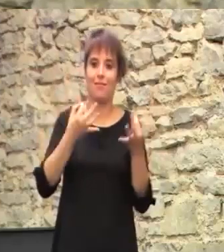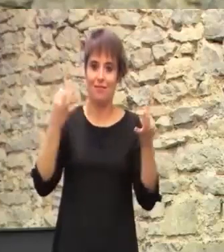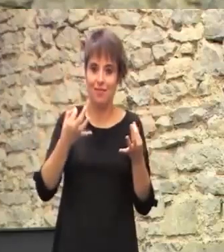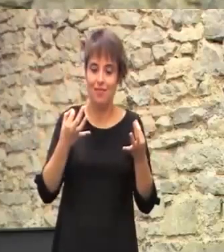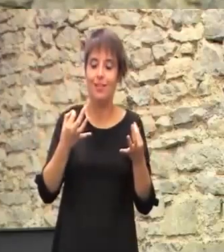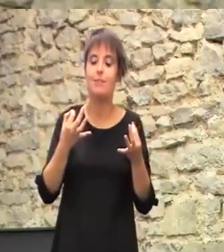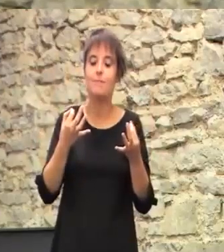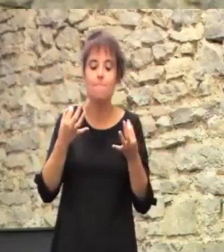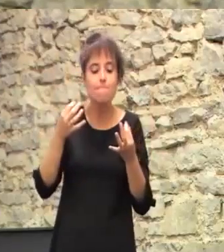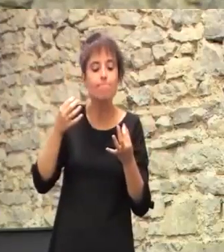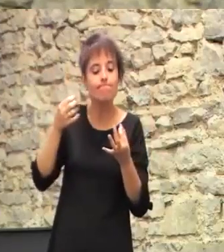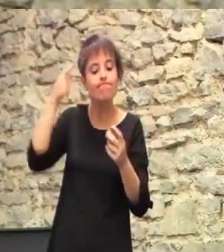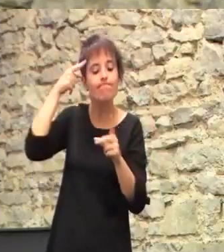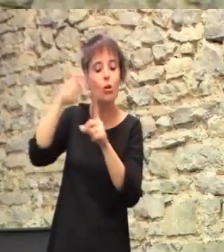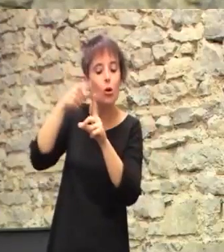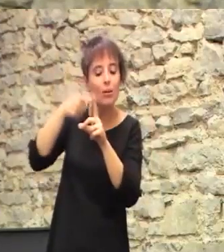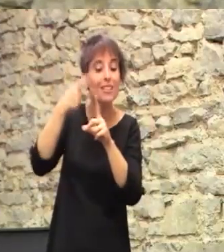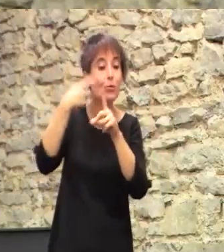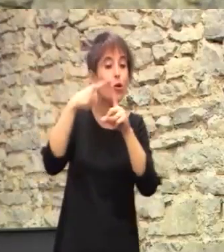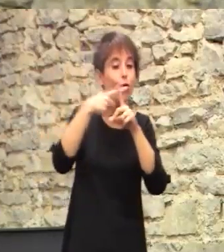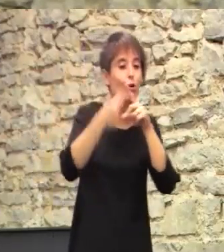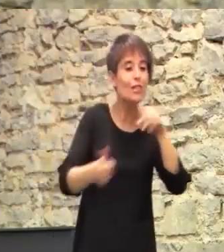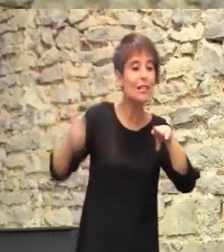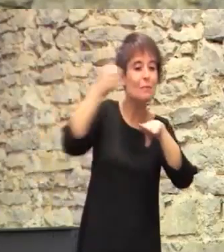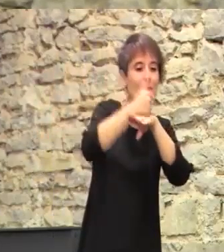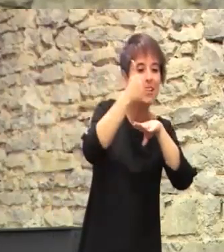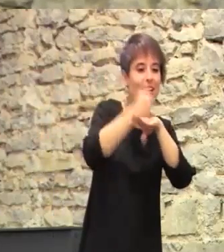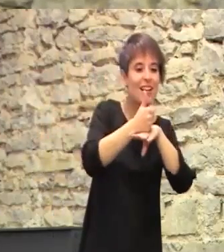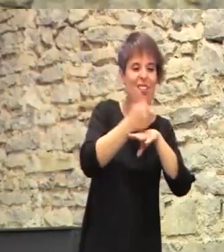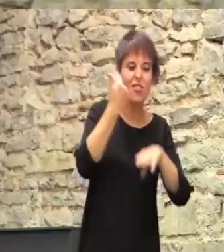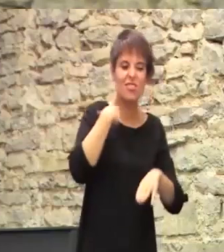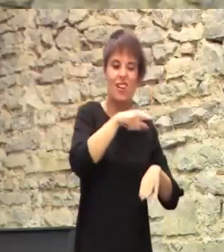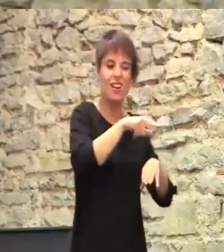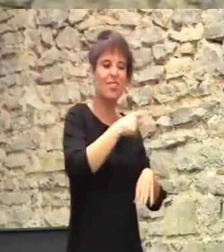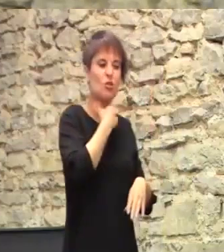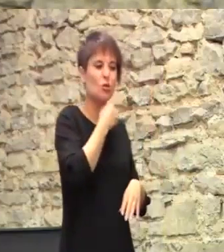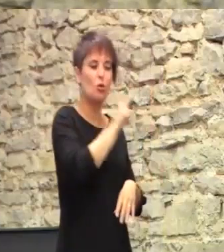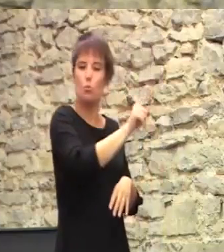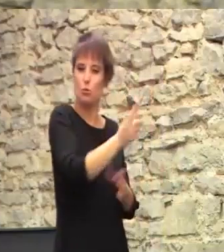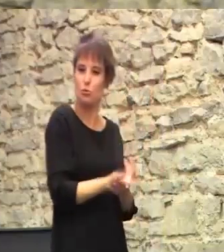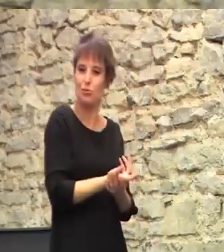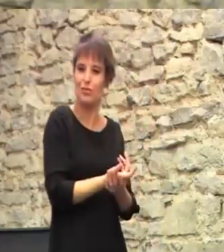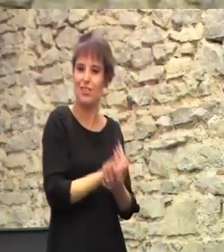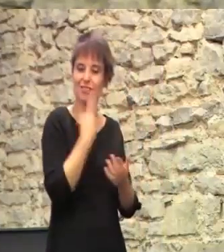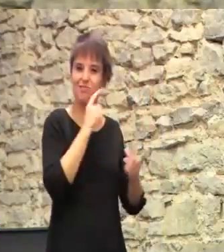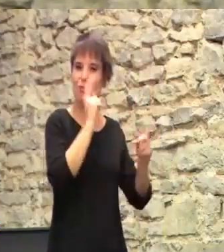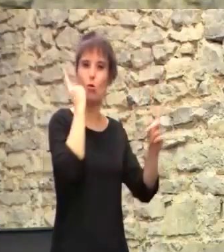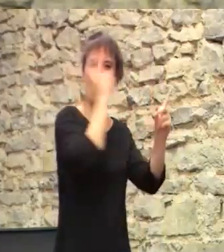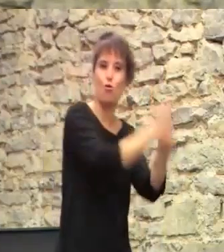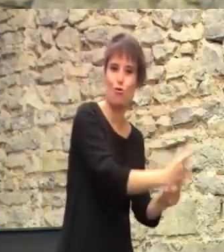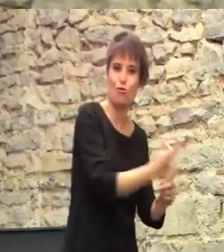con aquellas cosas que el patriarcado que ya no nos convence con trazo grueso porque el trazo